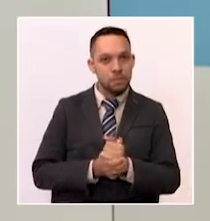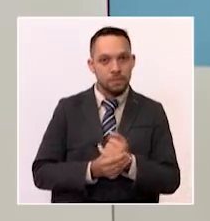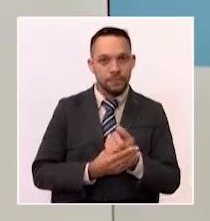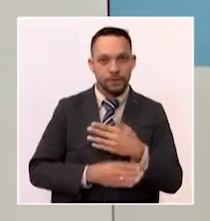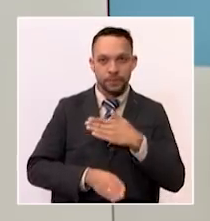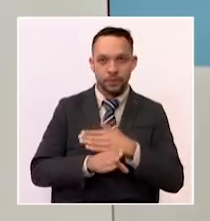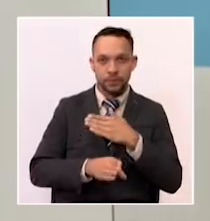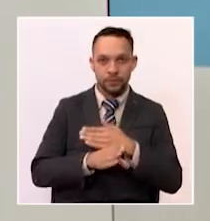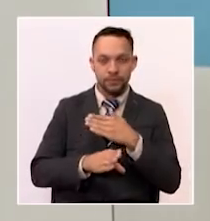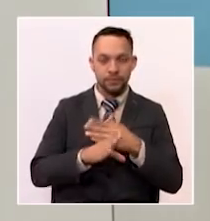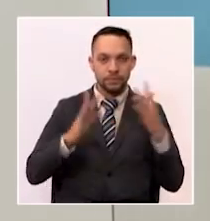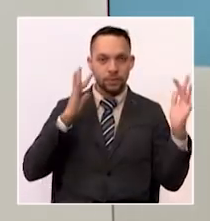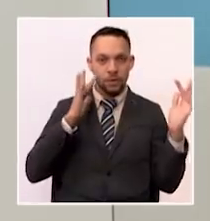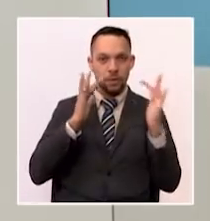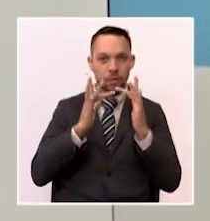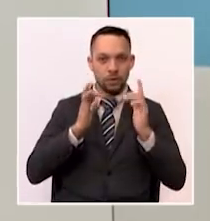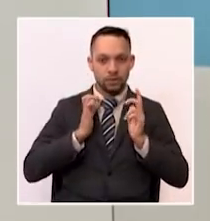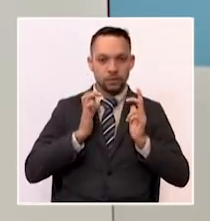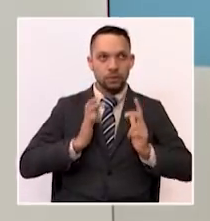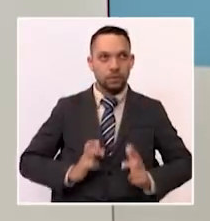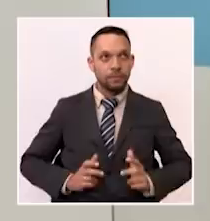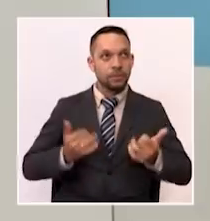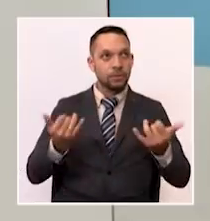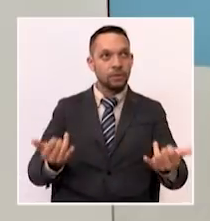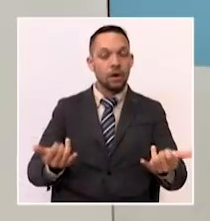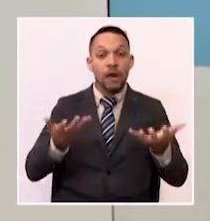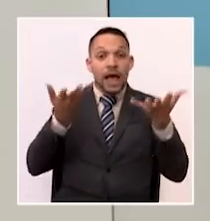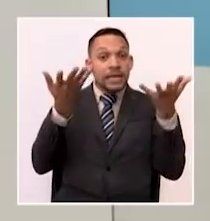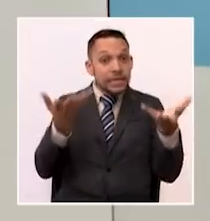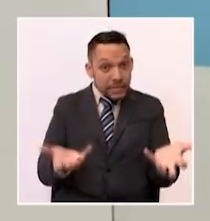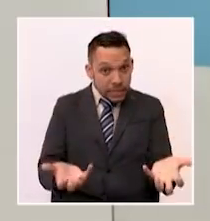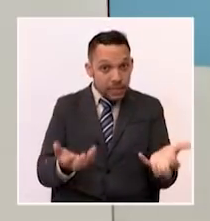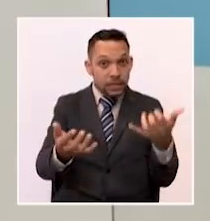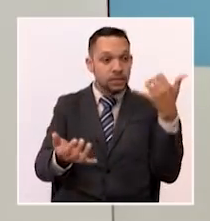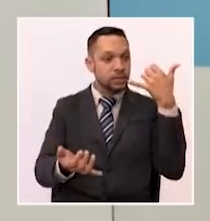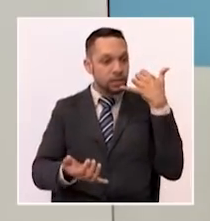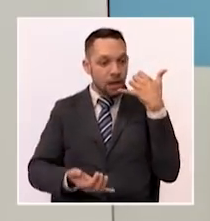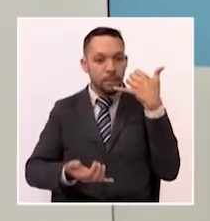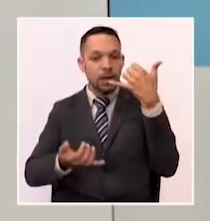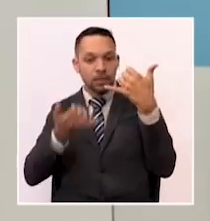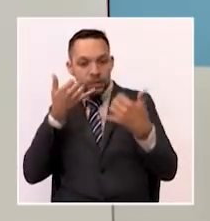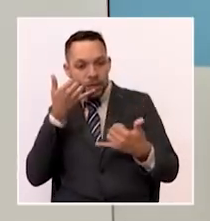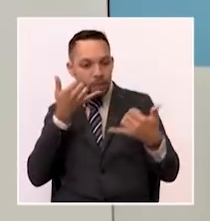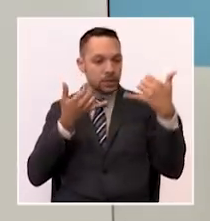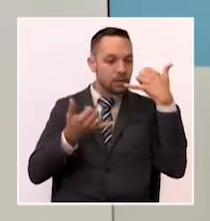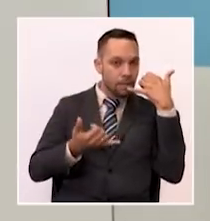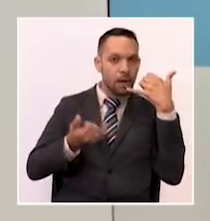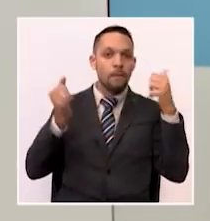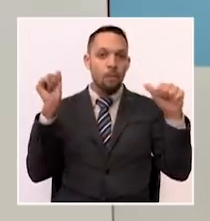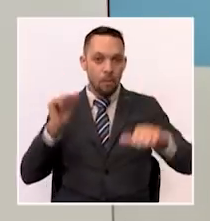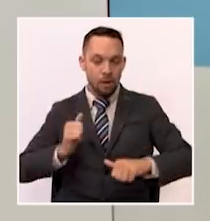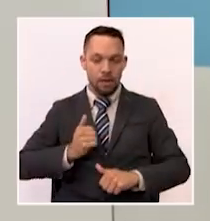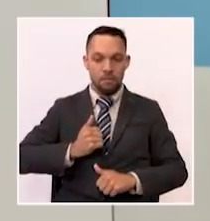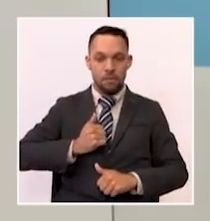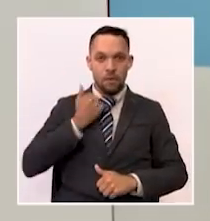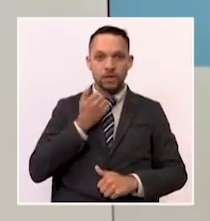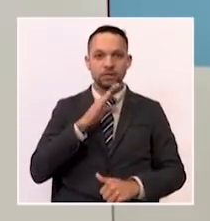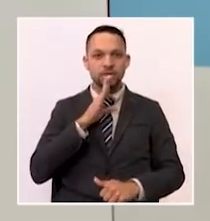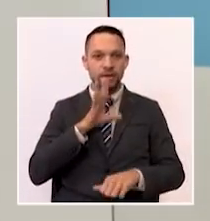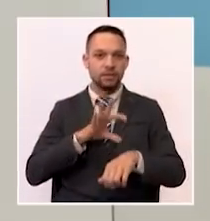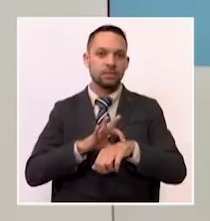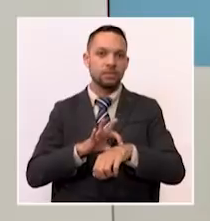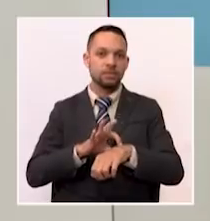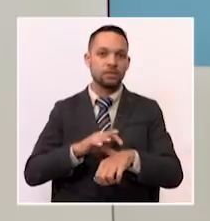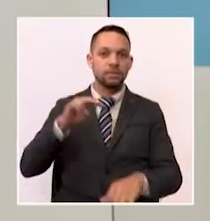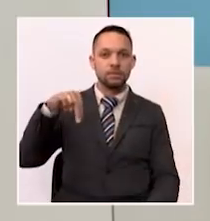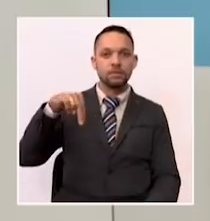Continuamos con Conexión Vital. Les recordamos a todas las personas que quieran llamar al programa para aprovechar la presencia de la doctora Natalie